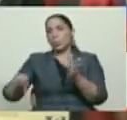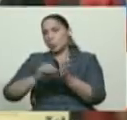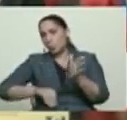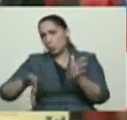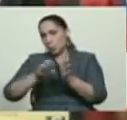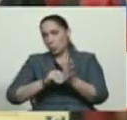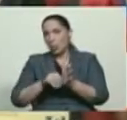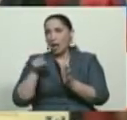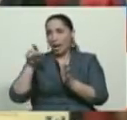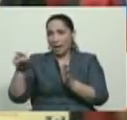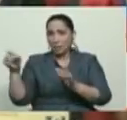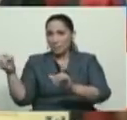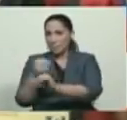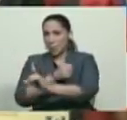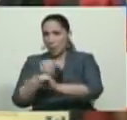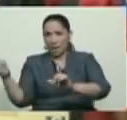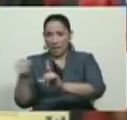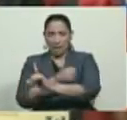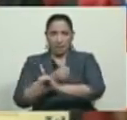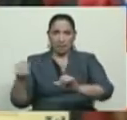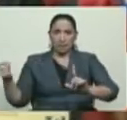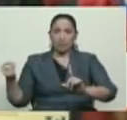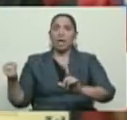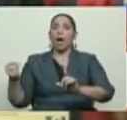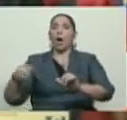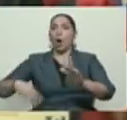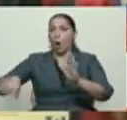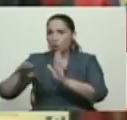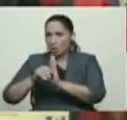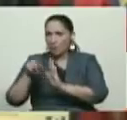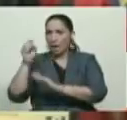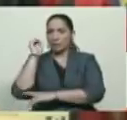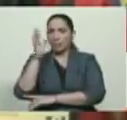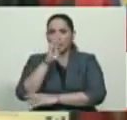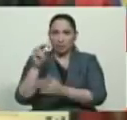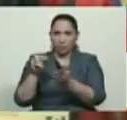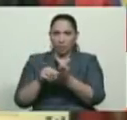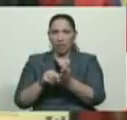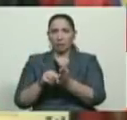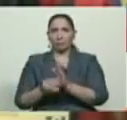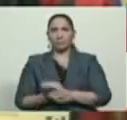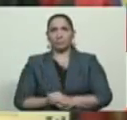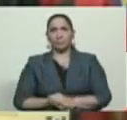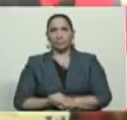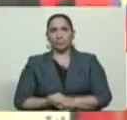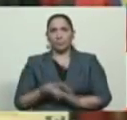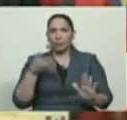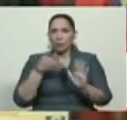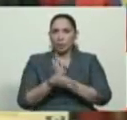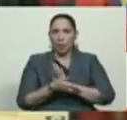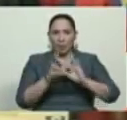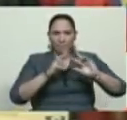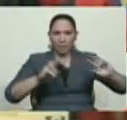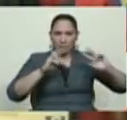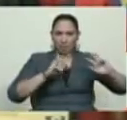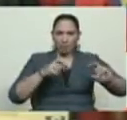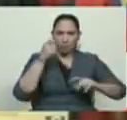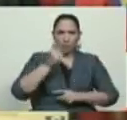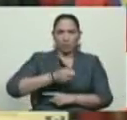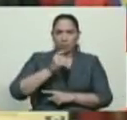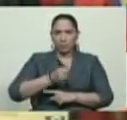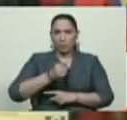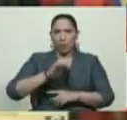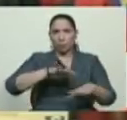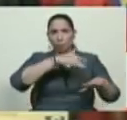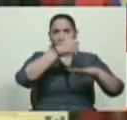sigue incurriendo la Asamblea Nacional de los fallos de este Tribunal Supremo de Justicia y la violación expresa